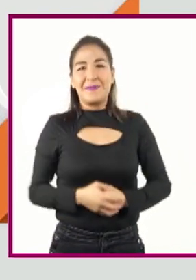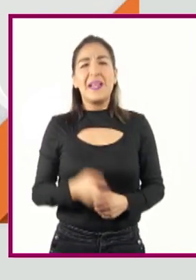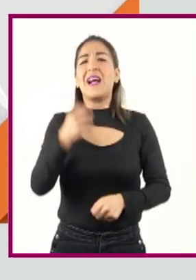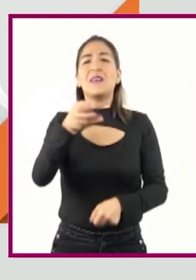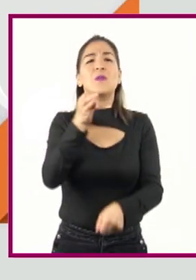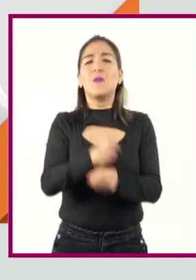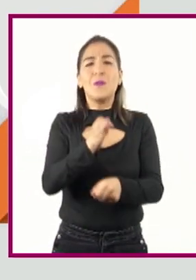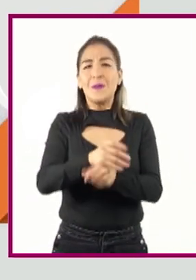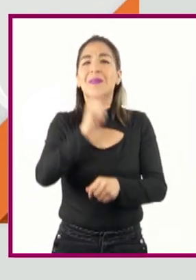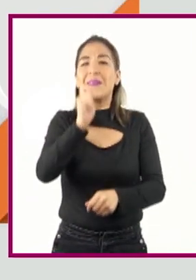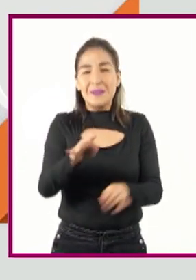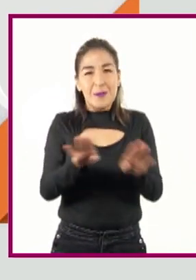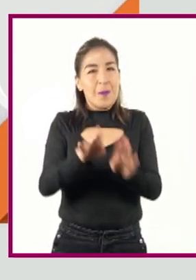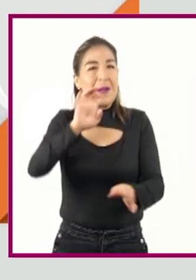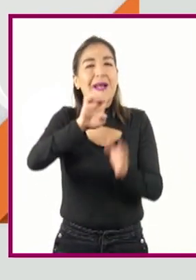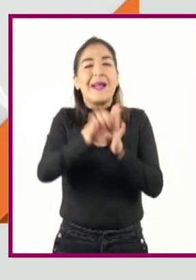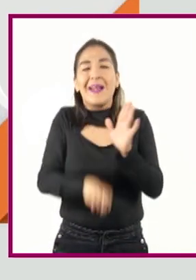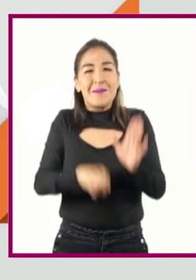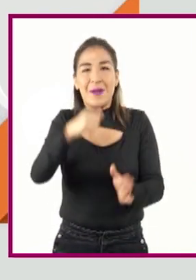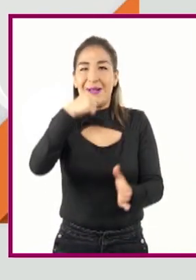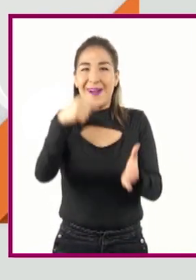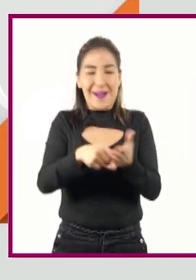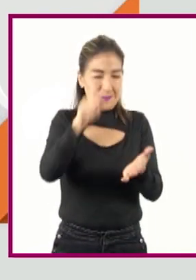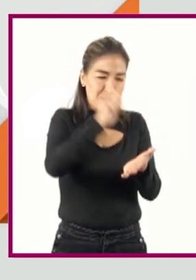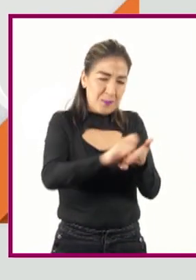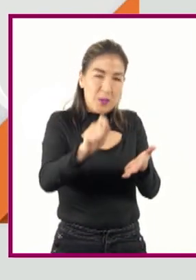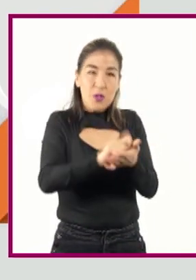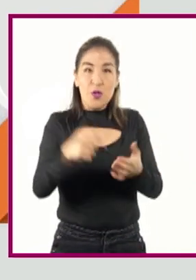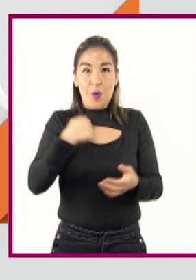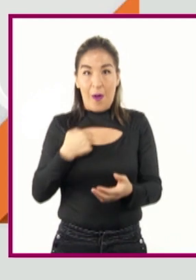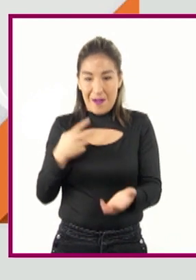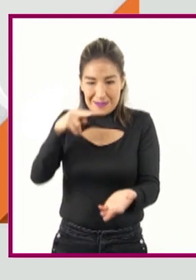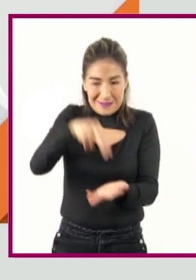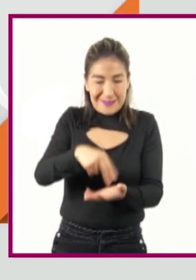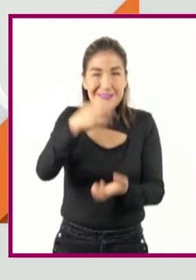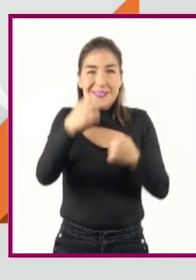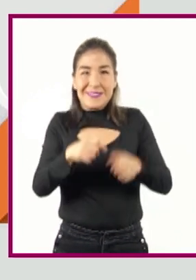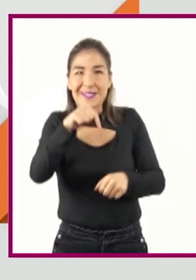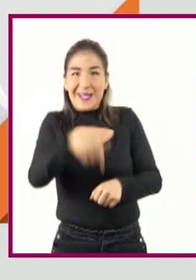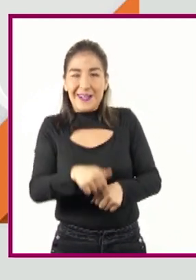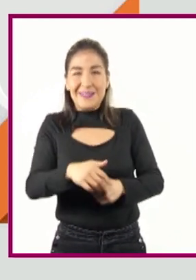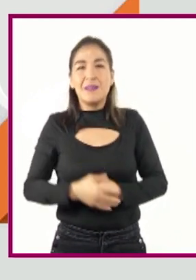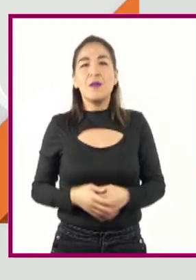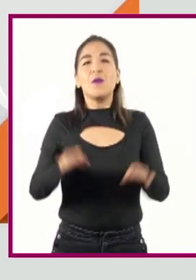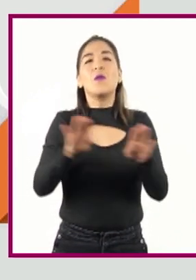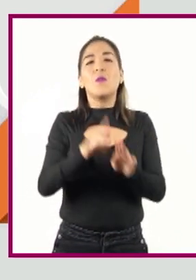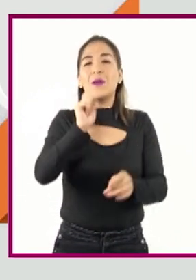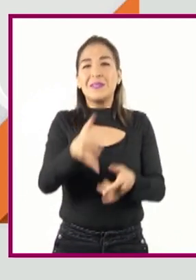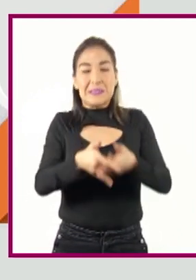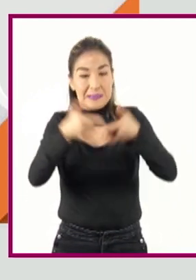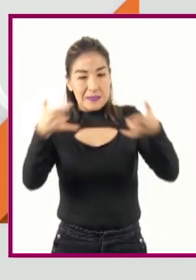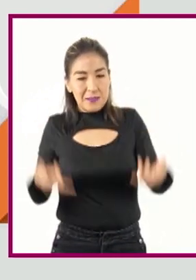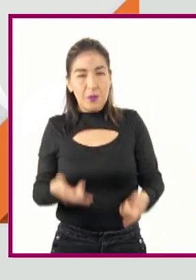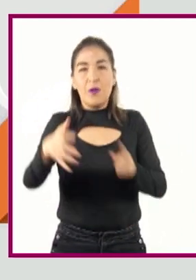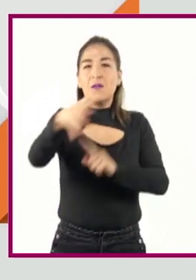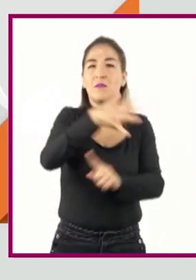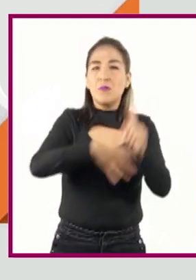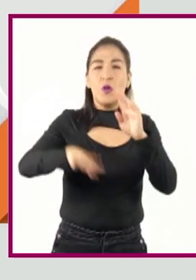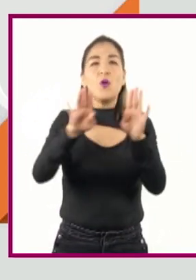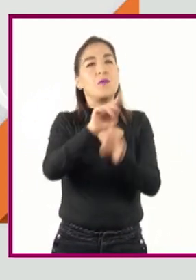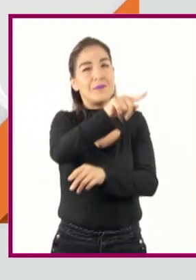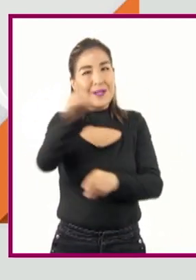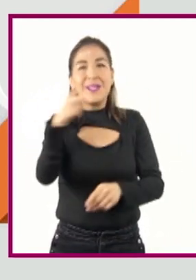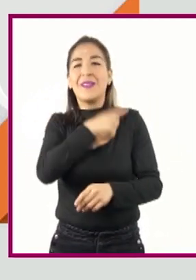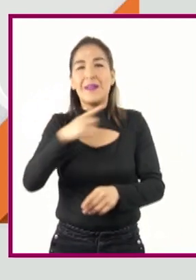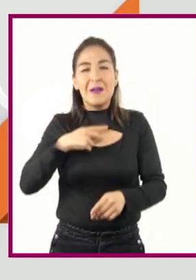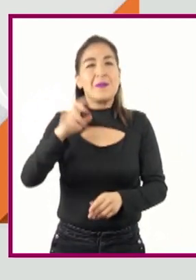escribir una carta como si estuviéramos allí. Deberá contener los datos históricos que aprenderemos durante